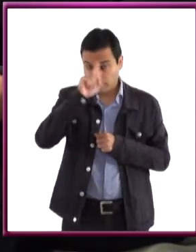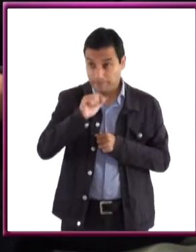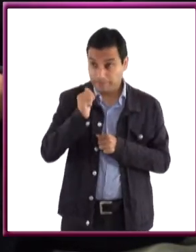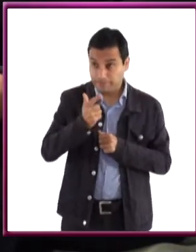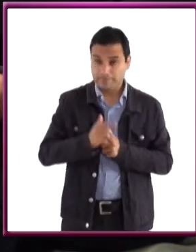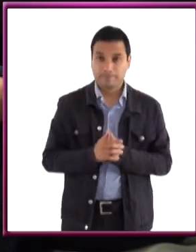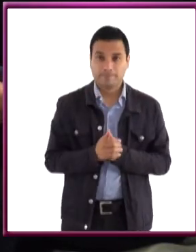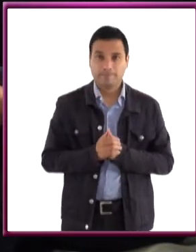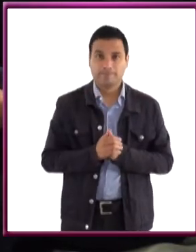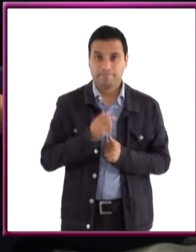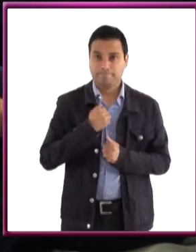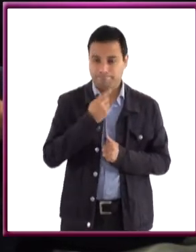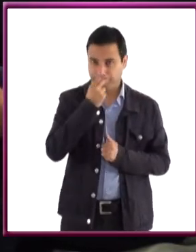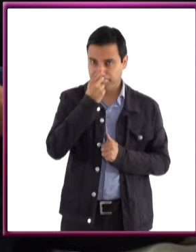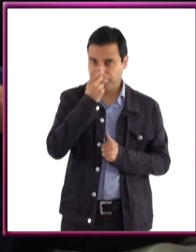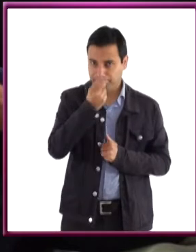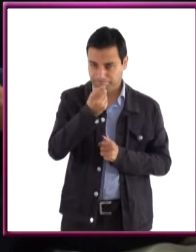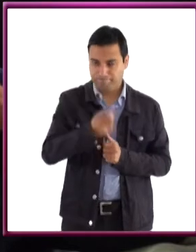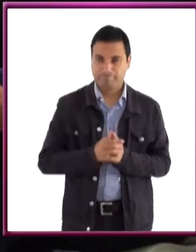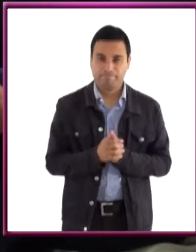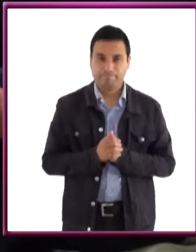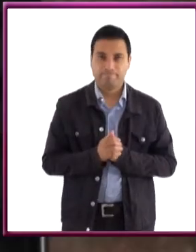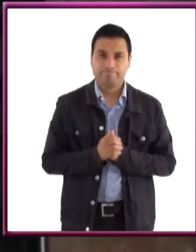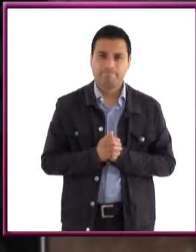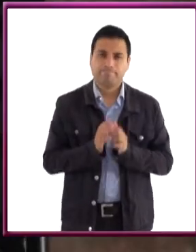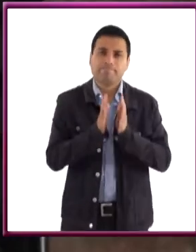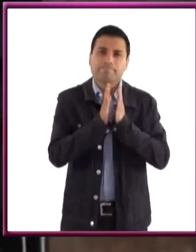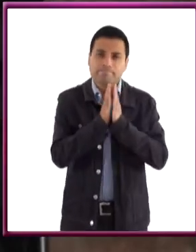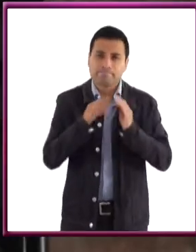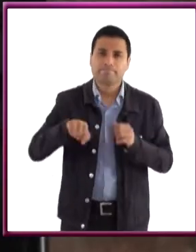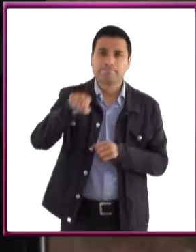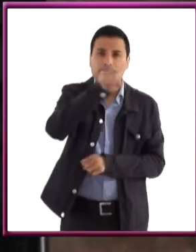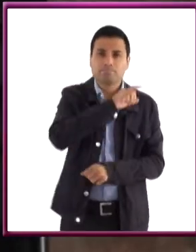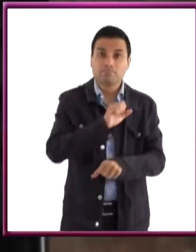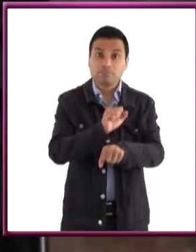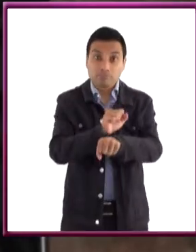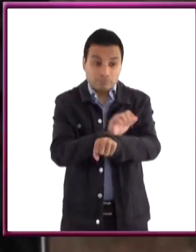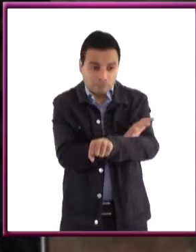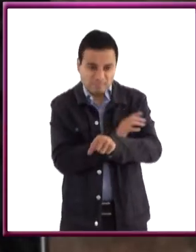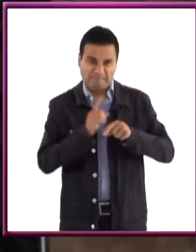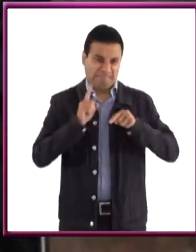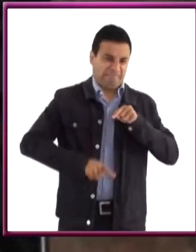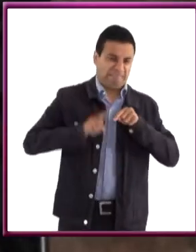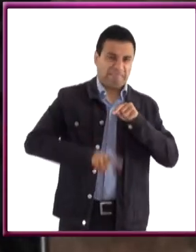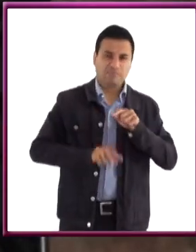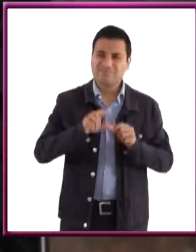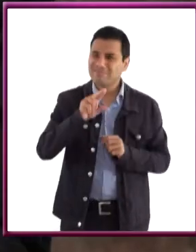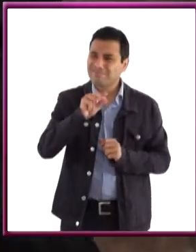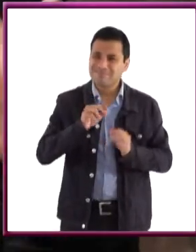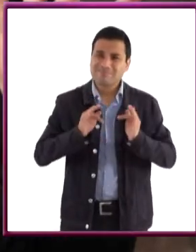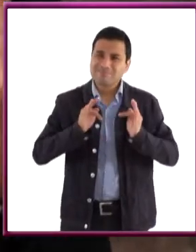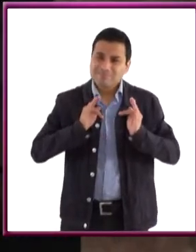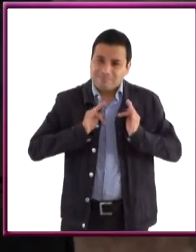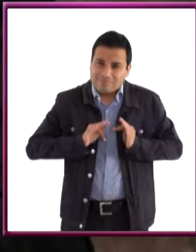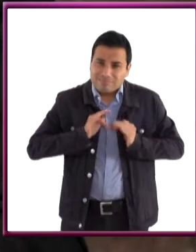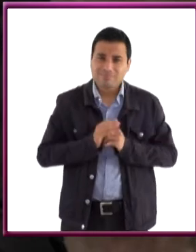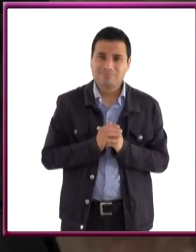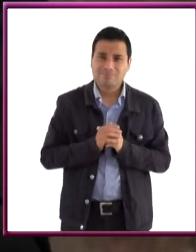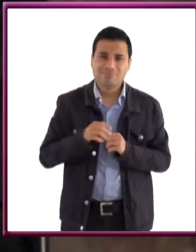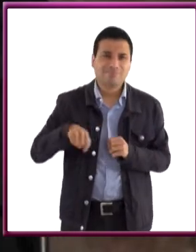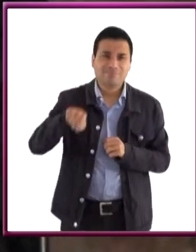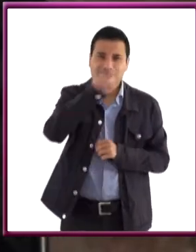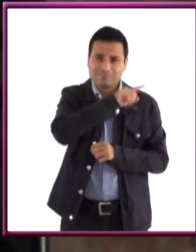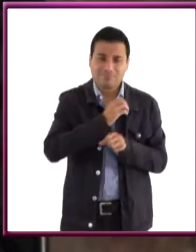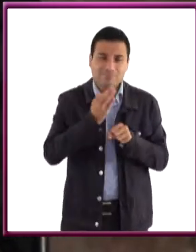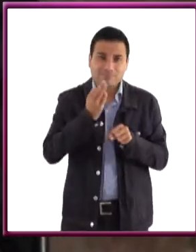que nos están viendo? Yo les diría que justo no se peleen con sus emociones. Creo que mucho de esto que están aprendiendo ahora